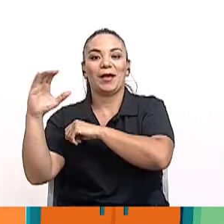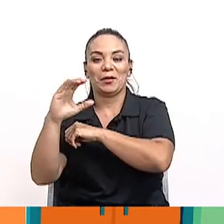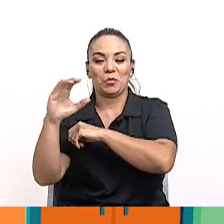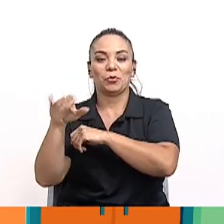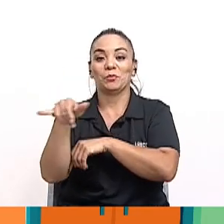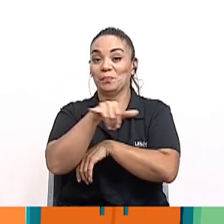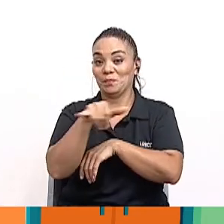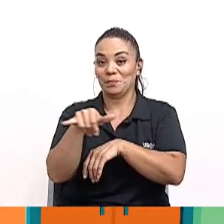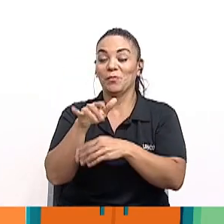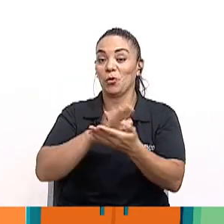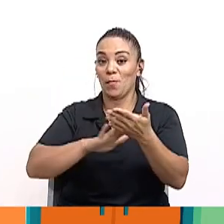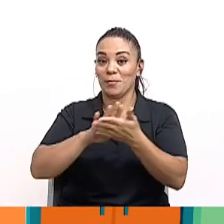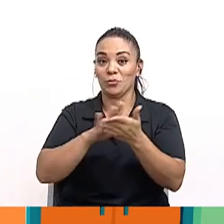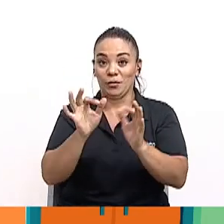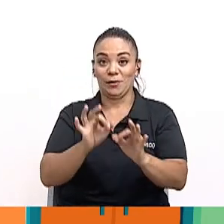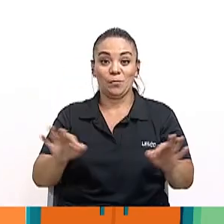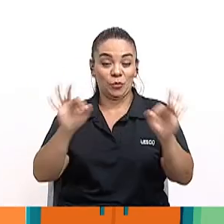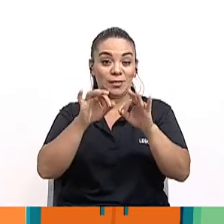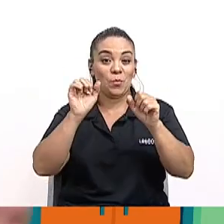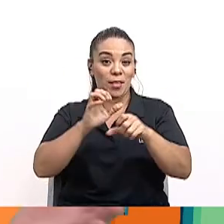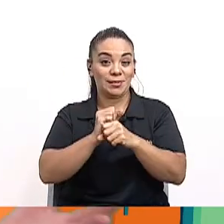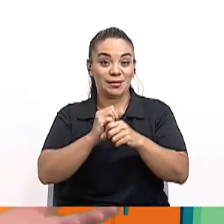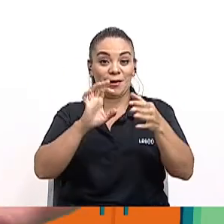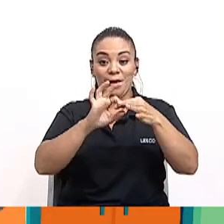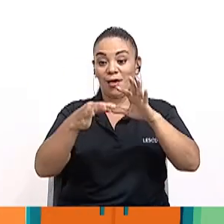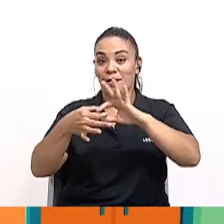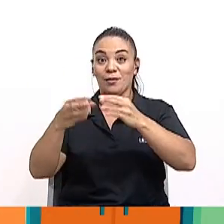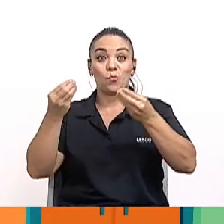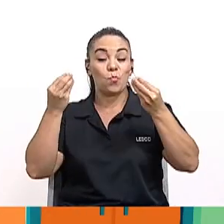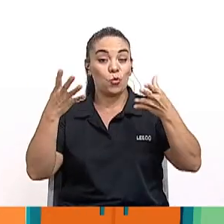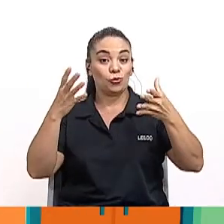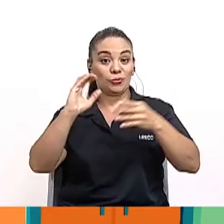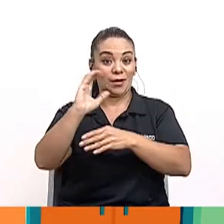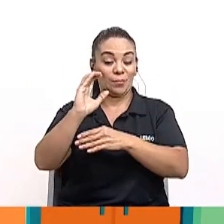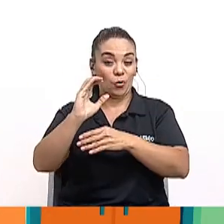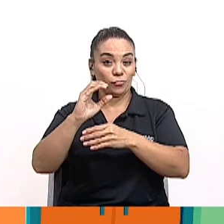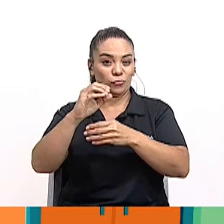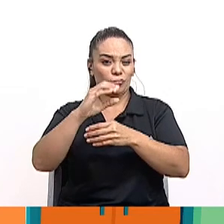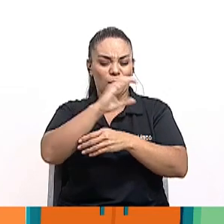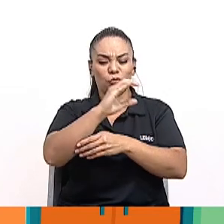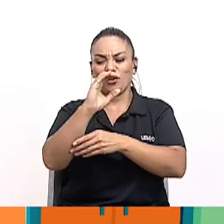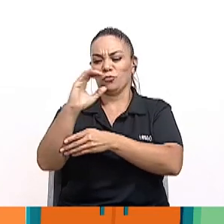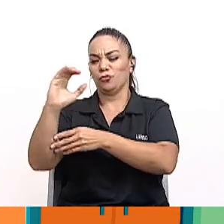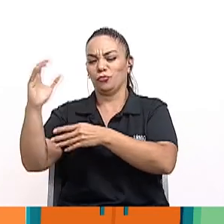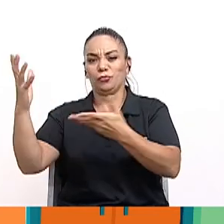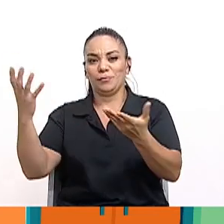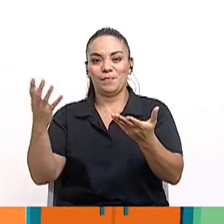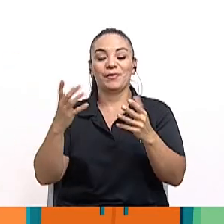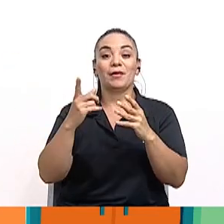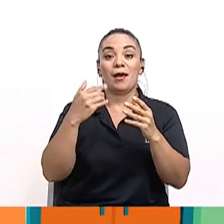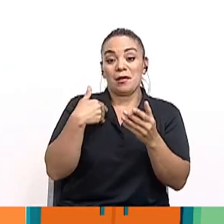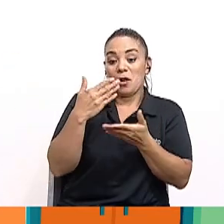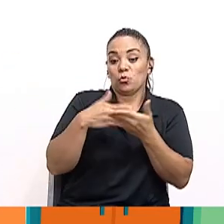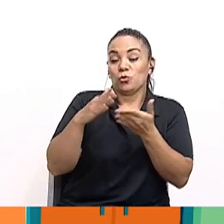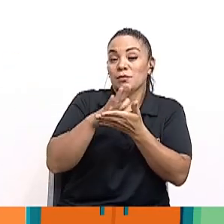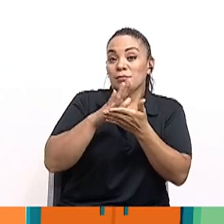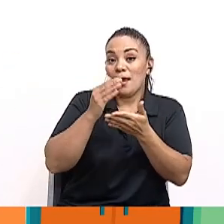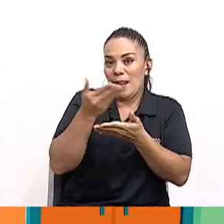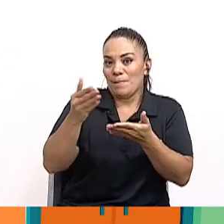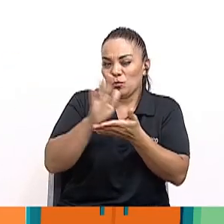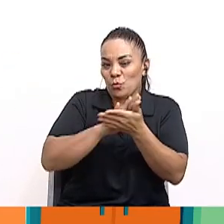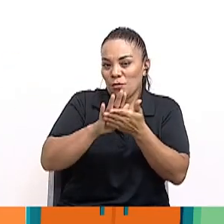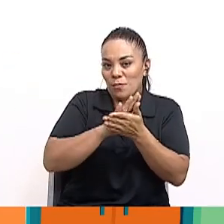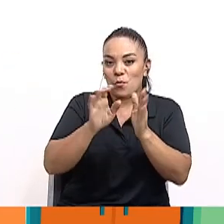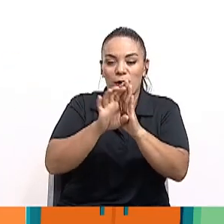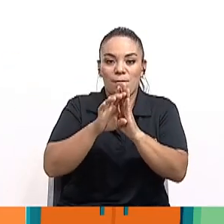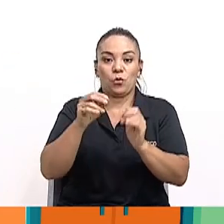para el carbono, porque se pueden hacer cadenas de mucha cantidad de carbonos. Hay elementos que sí se pueden combinar entre ellos, pero solo una vez. Por